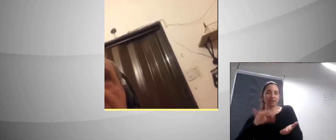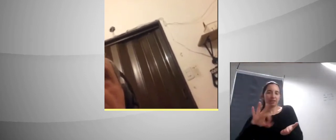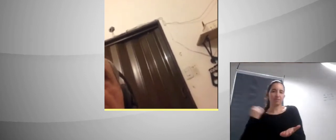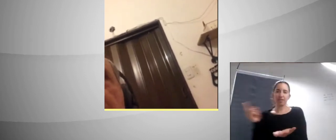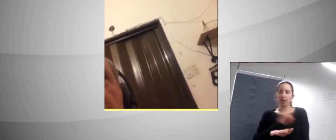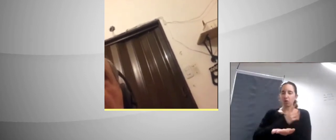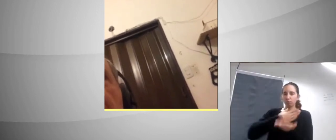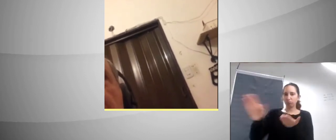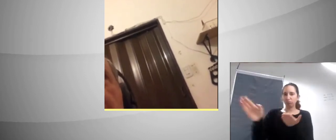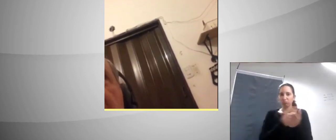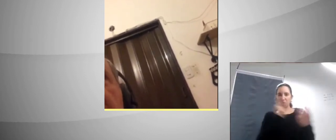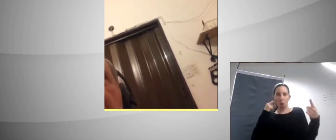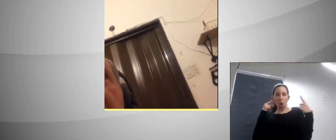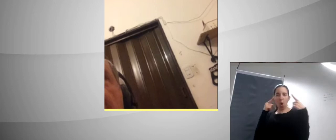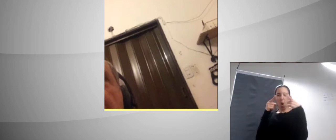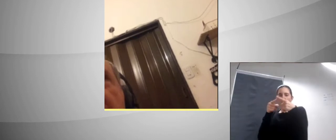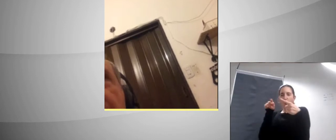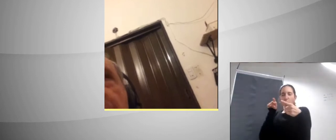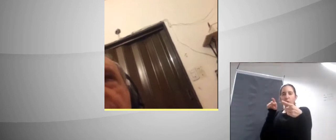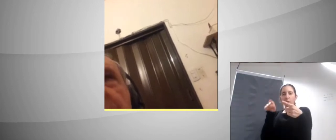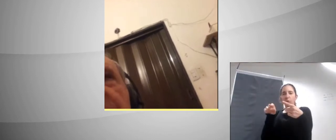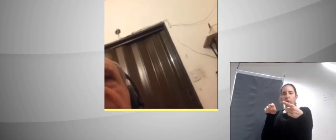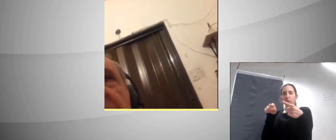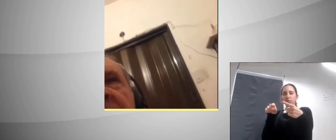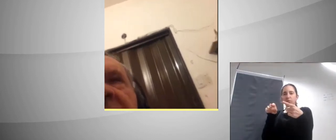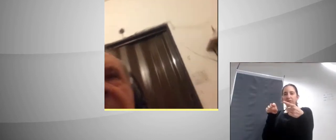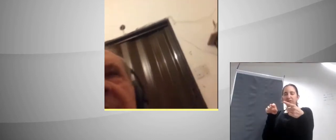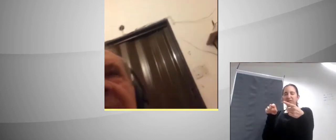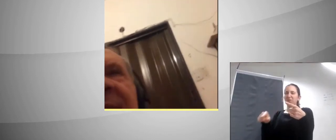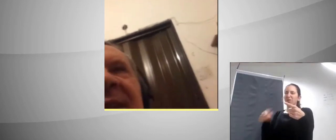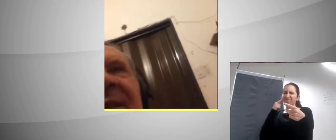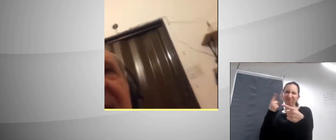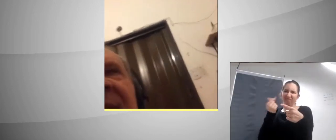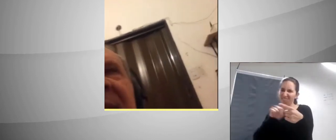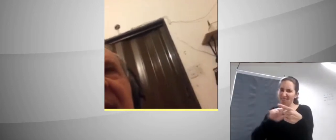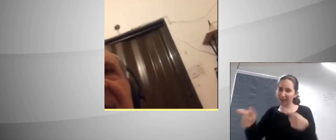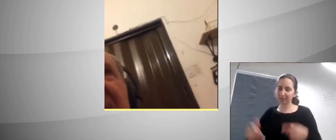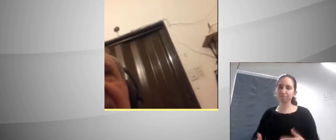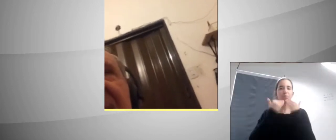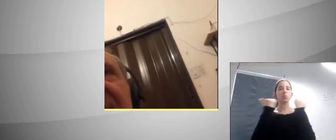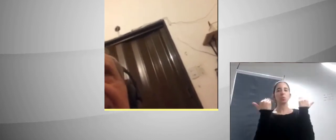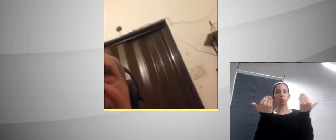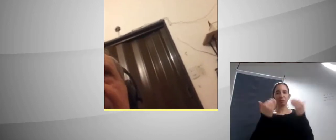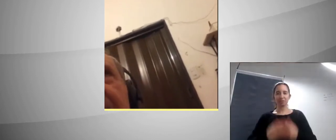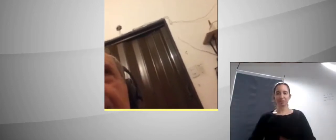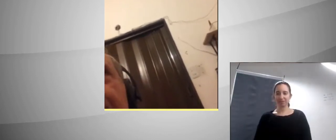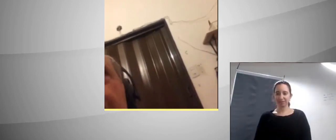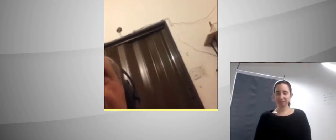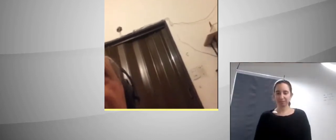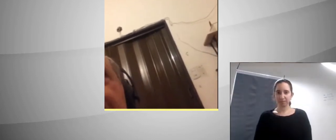determinados objetivos que son totalmente espurios. Gracias.